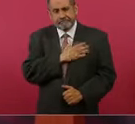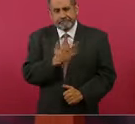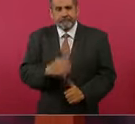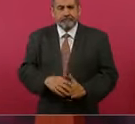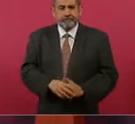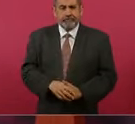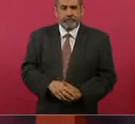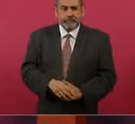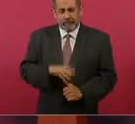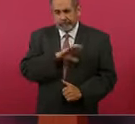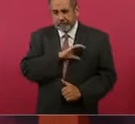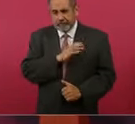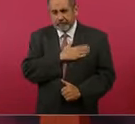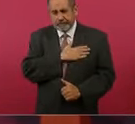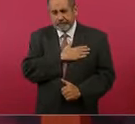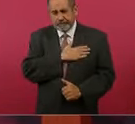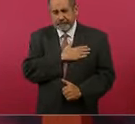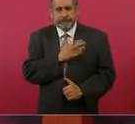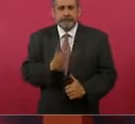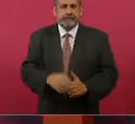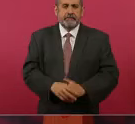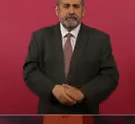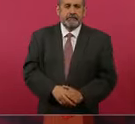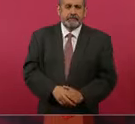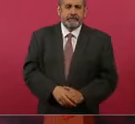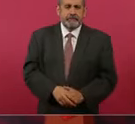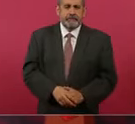con cariño, porque